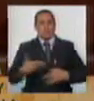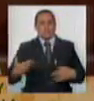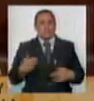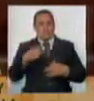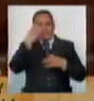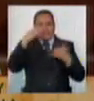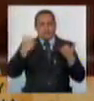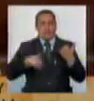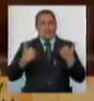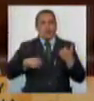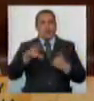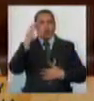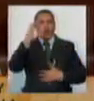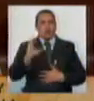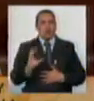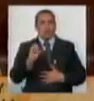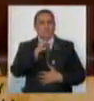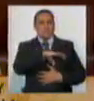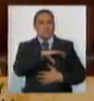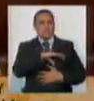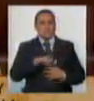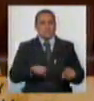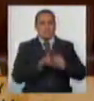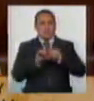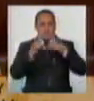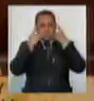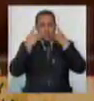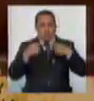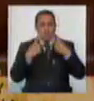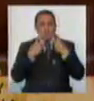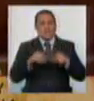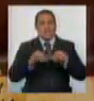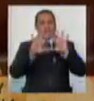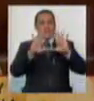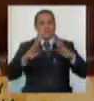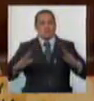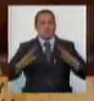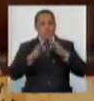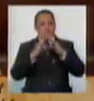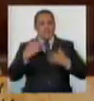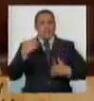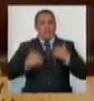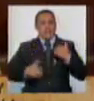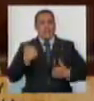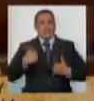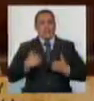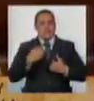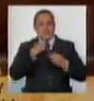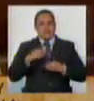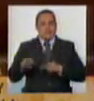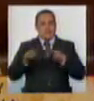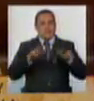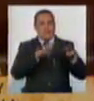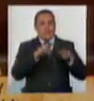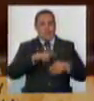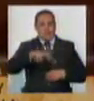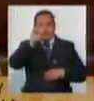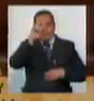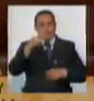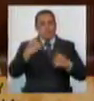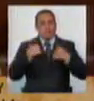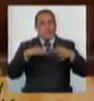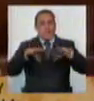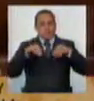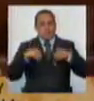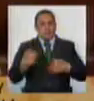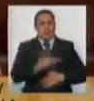México, Colombia y Chile, en este marco de la décima cumbre de la Alianza del Pacífico, donde nuestro país asumió